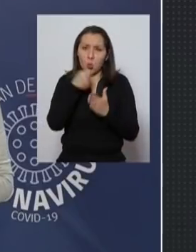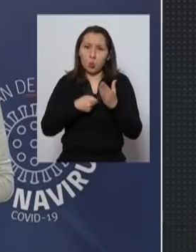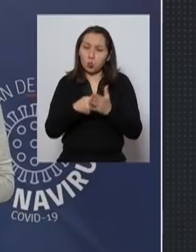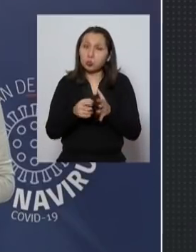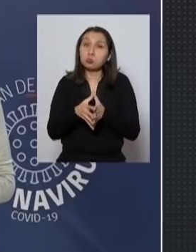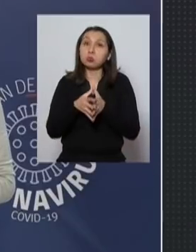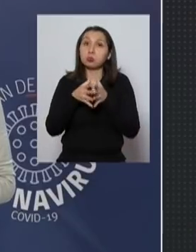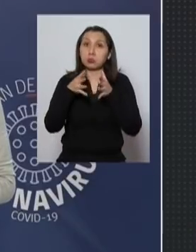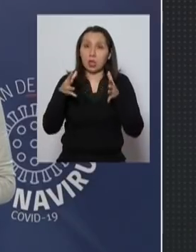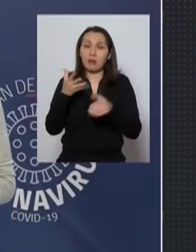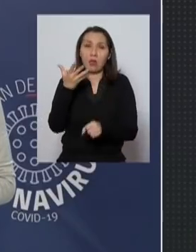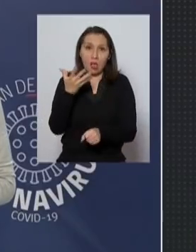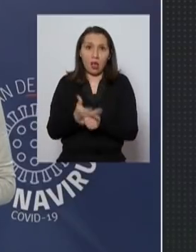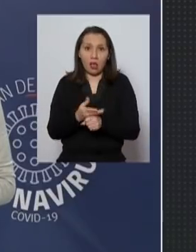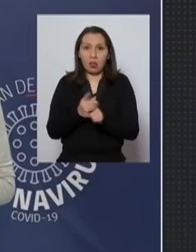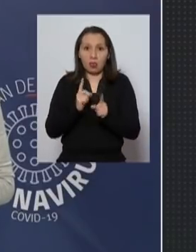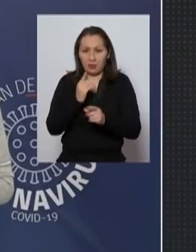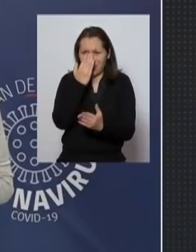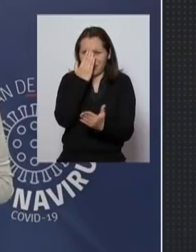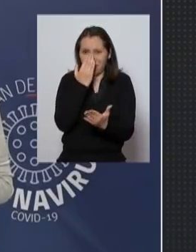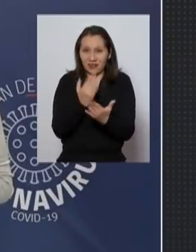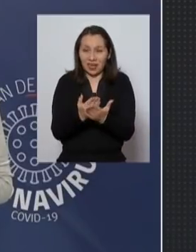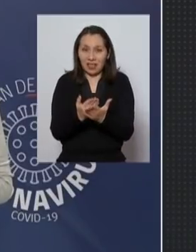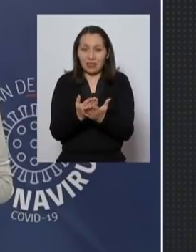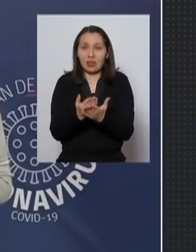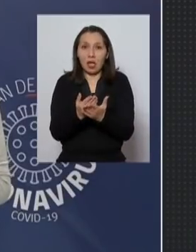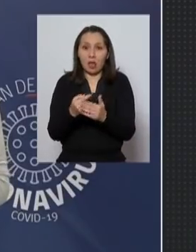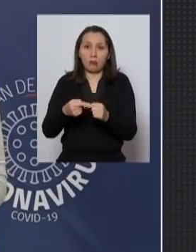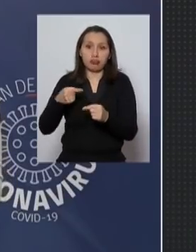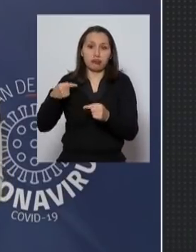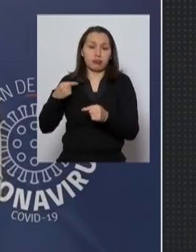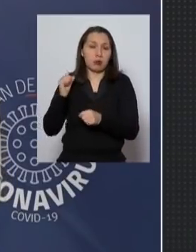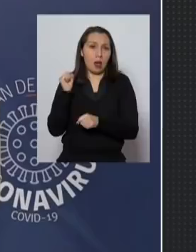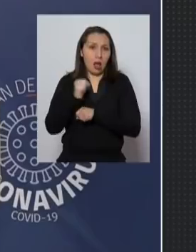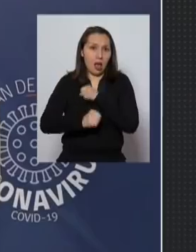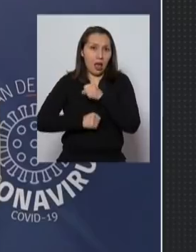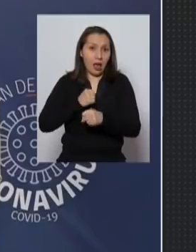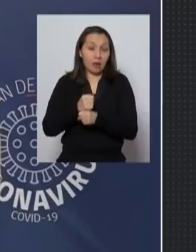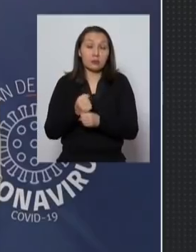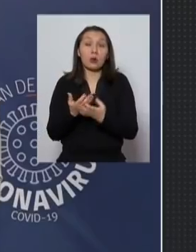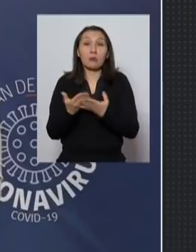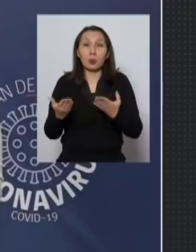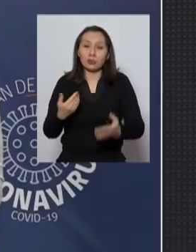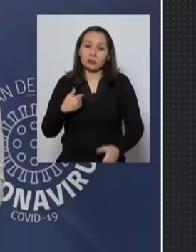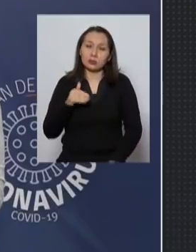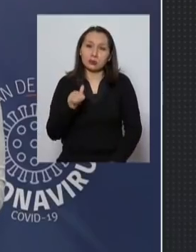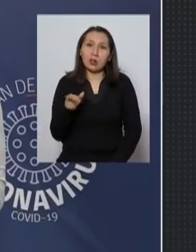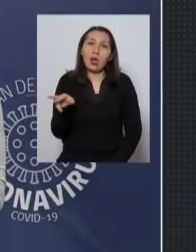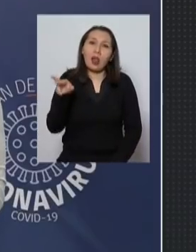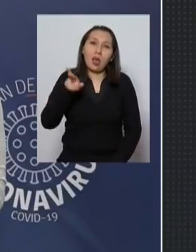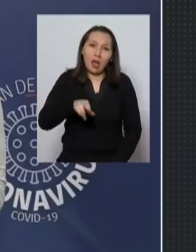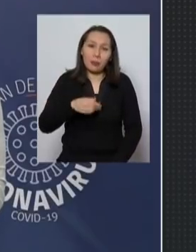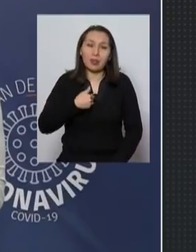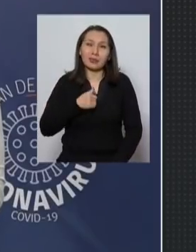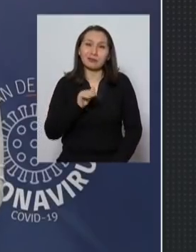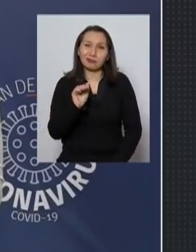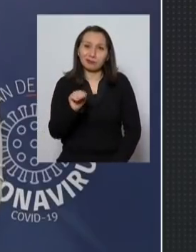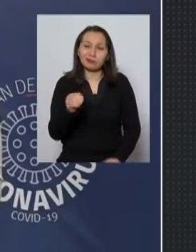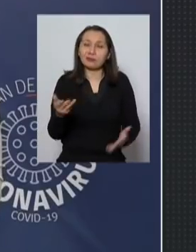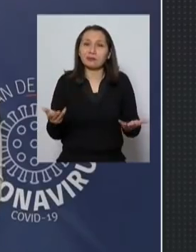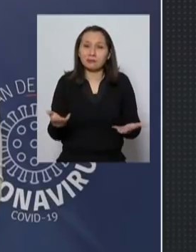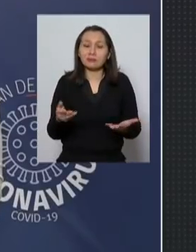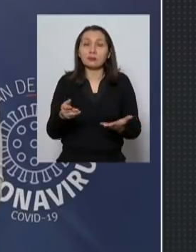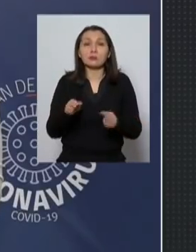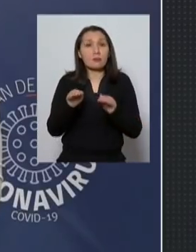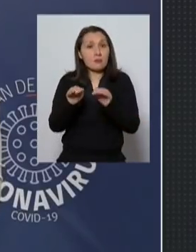más grande que ha tenido que enfrentar en los últimos años. Y es por eso que insistimos en el llamado a